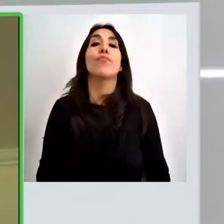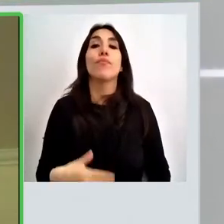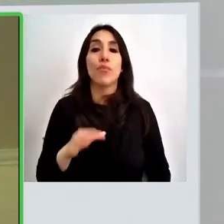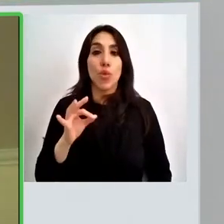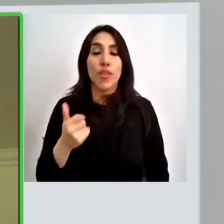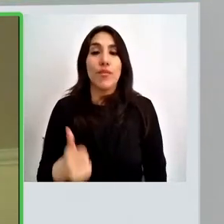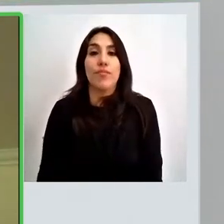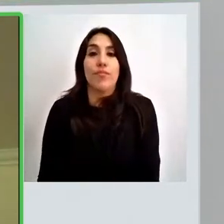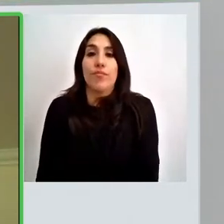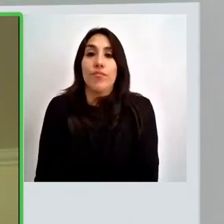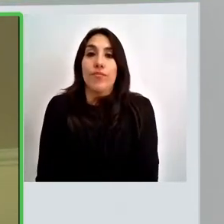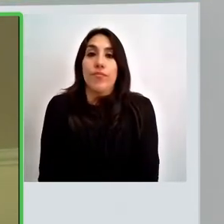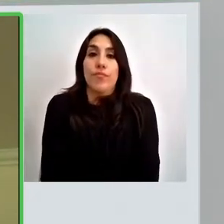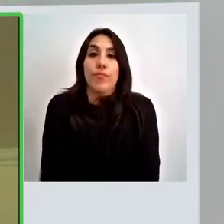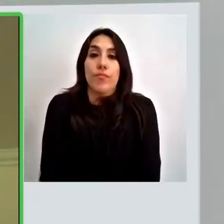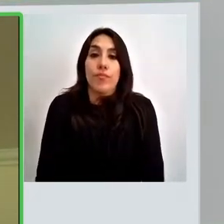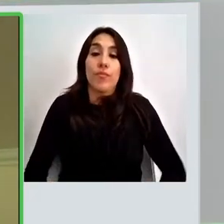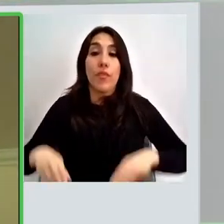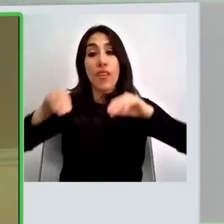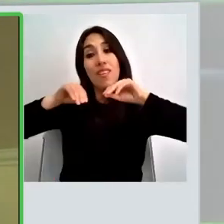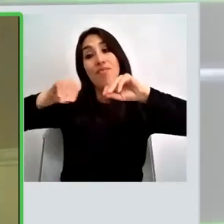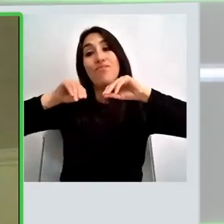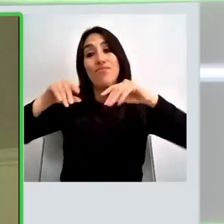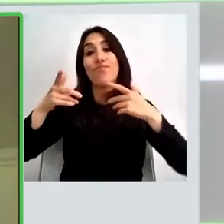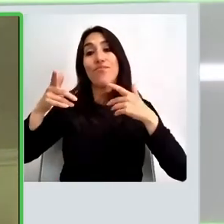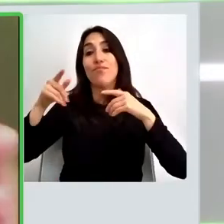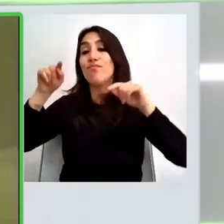y enseñarles lo que tenían que hacer